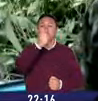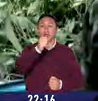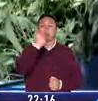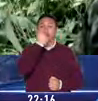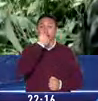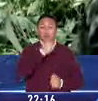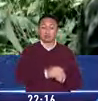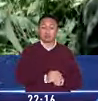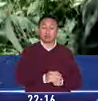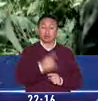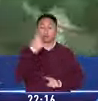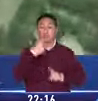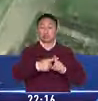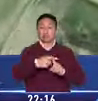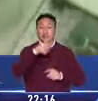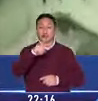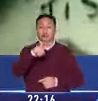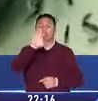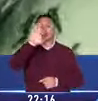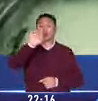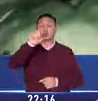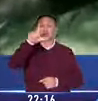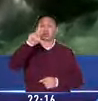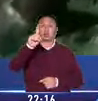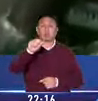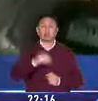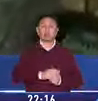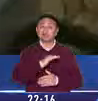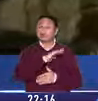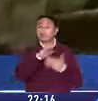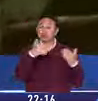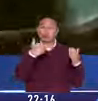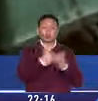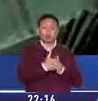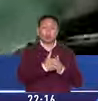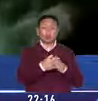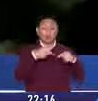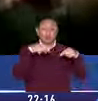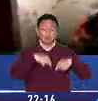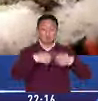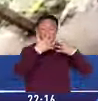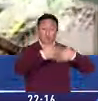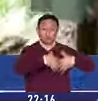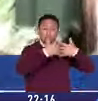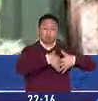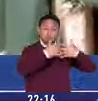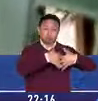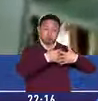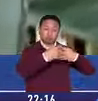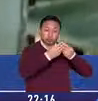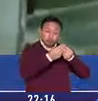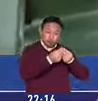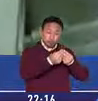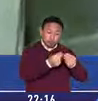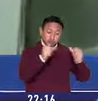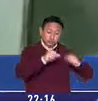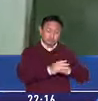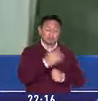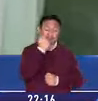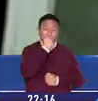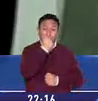mes 2 toneladas. Habían montado todo de tal manera que se procesaba de forma minuciosa la sustancia